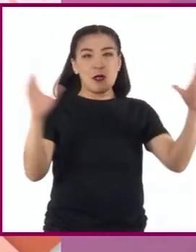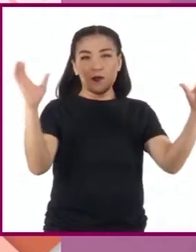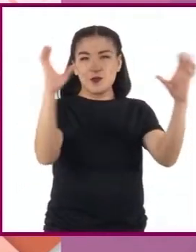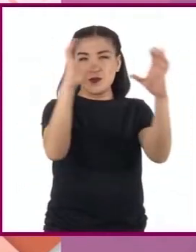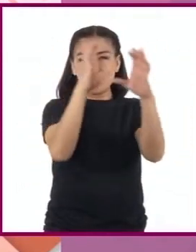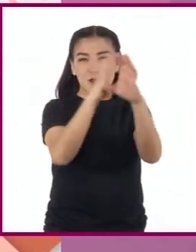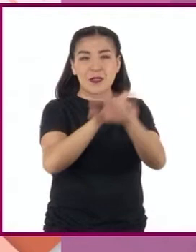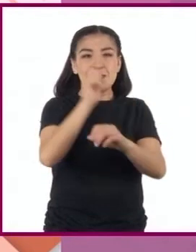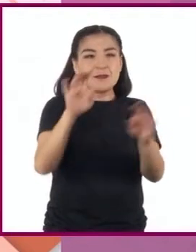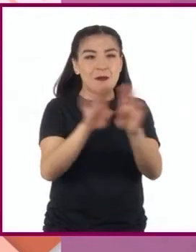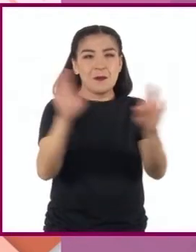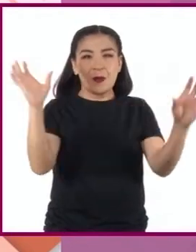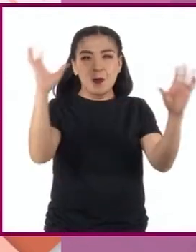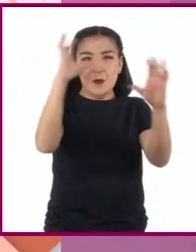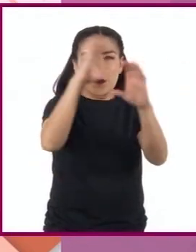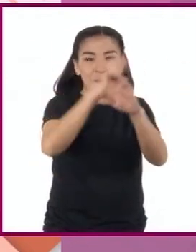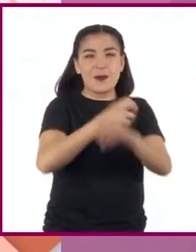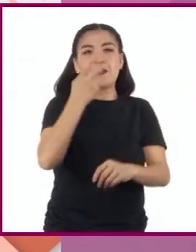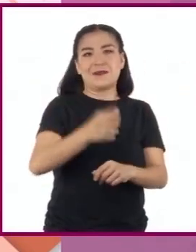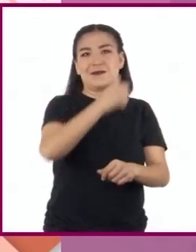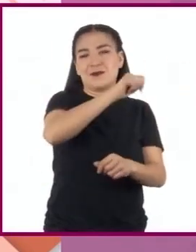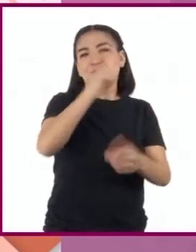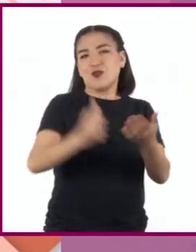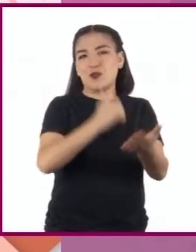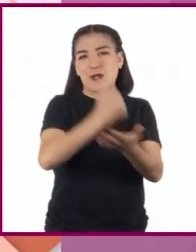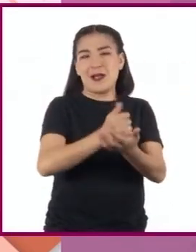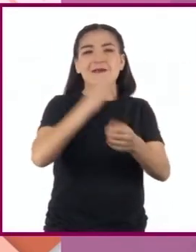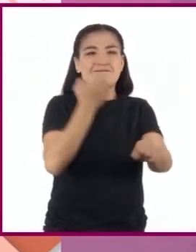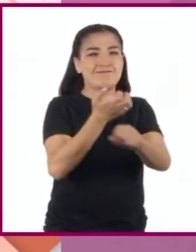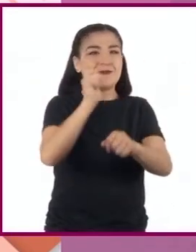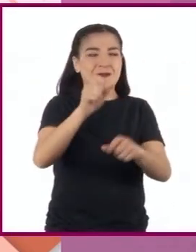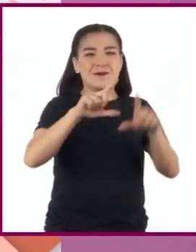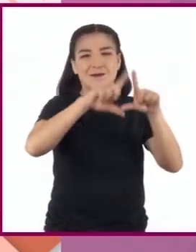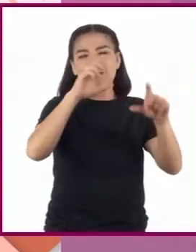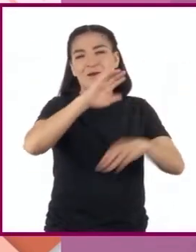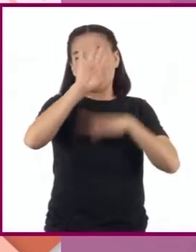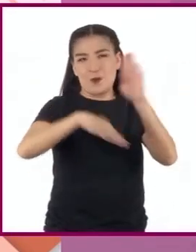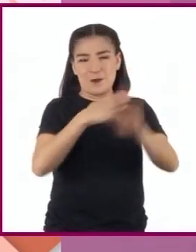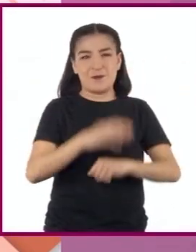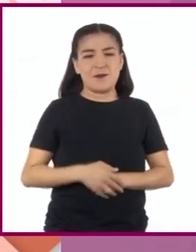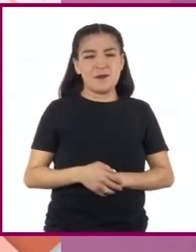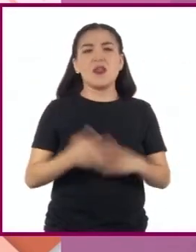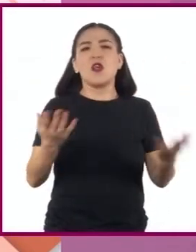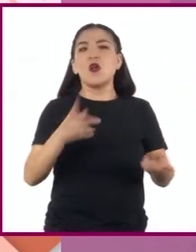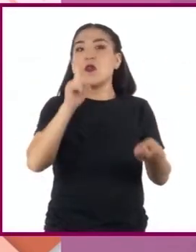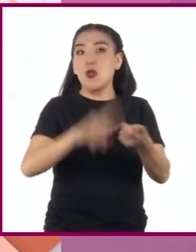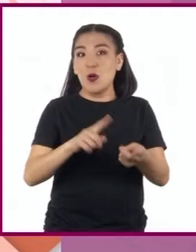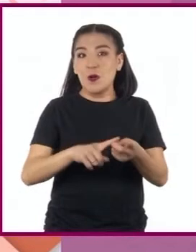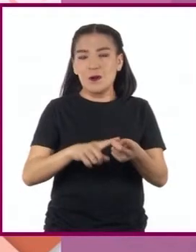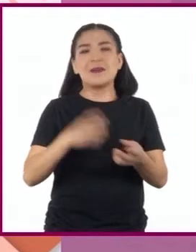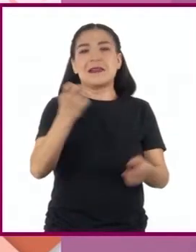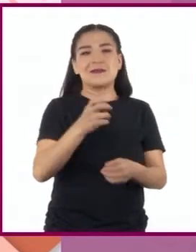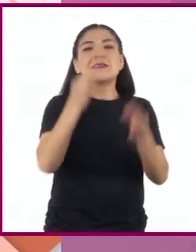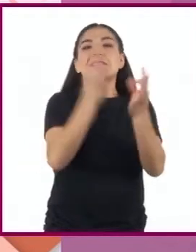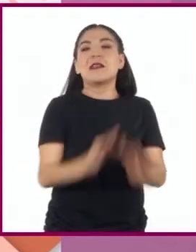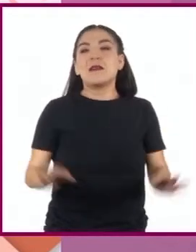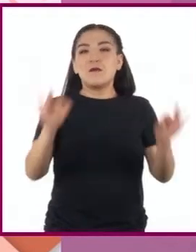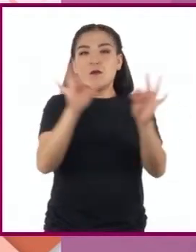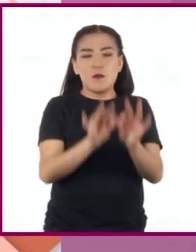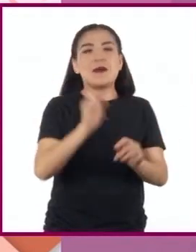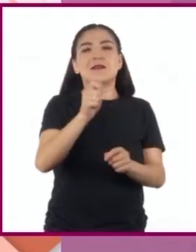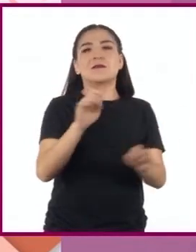cielo de varias ciudades del continente. El dónde se usa únicamente cuando el hecho es importante